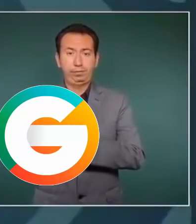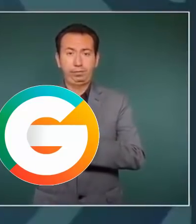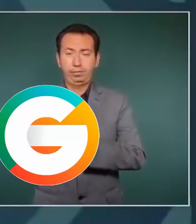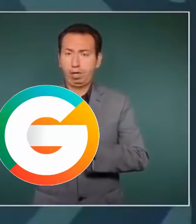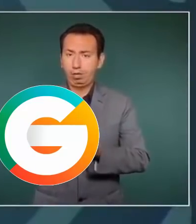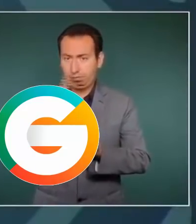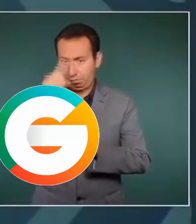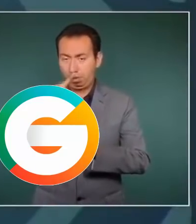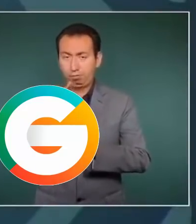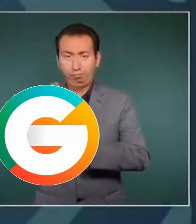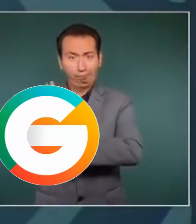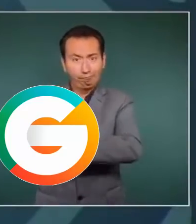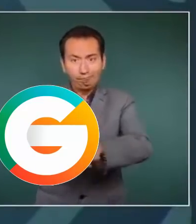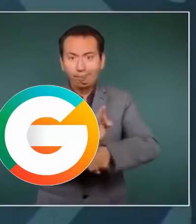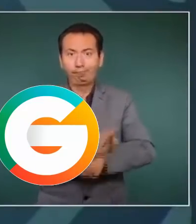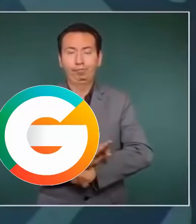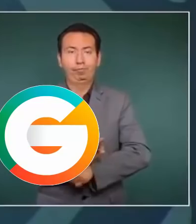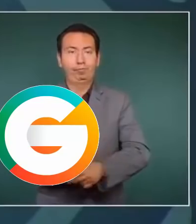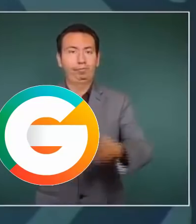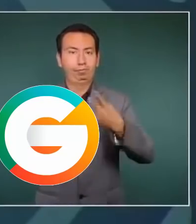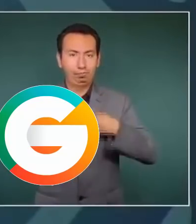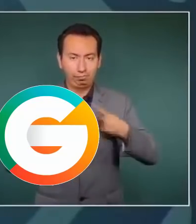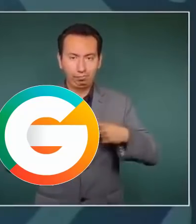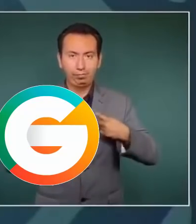coadyuvantes a la seguridad para poder